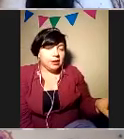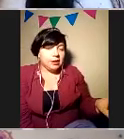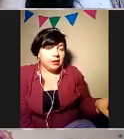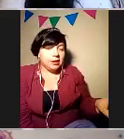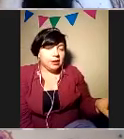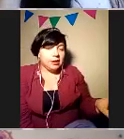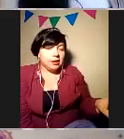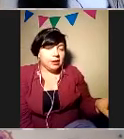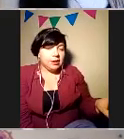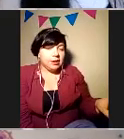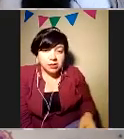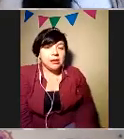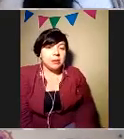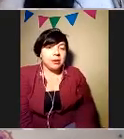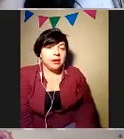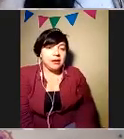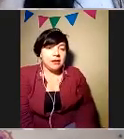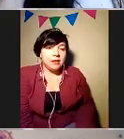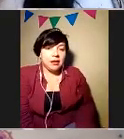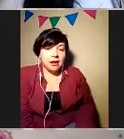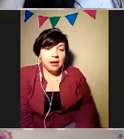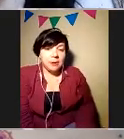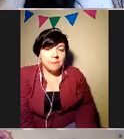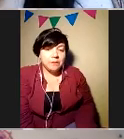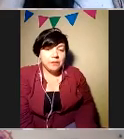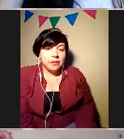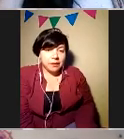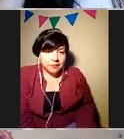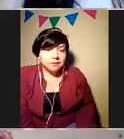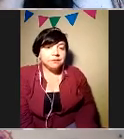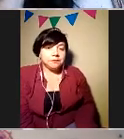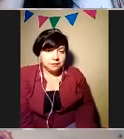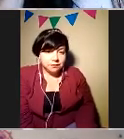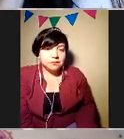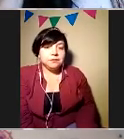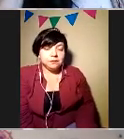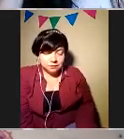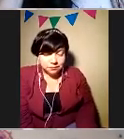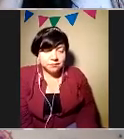nos enfocamos en los 6 principios que promueven. Mala autoafirmación, herramienta para la identidad.